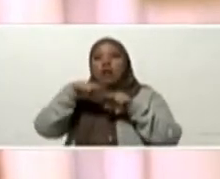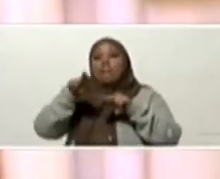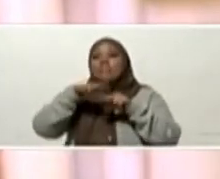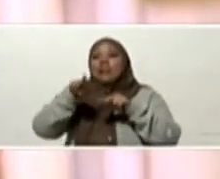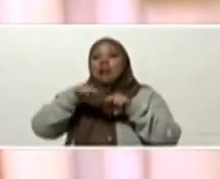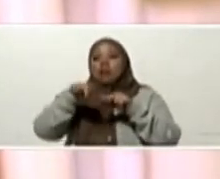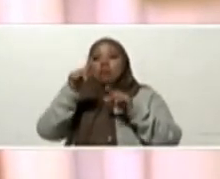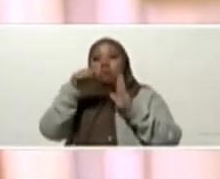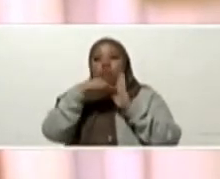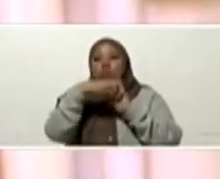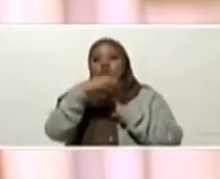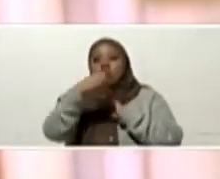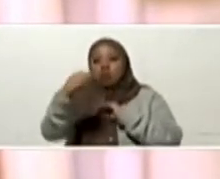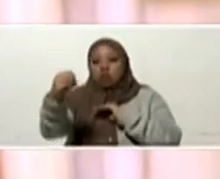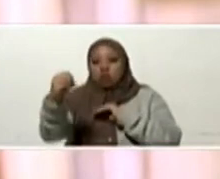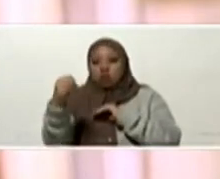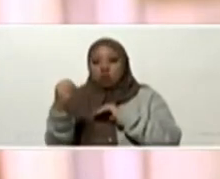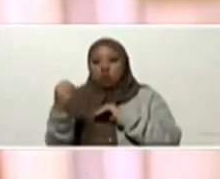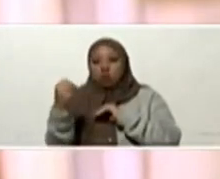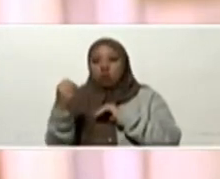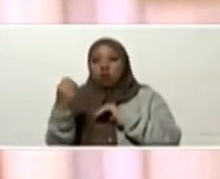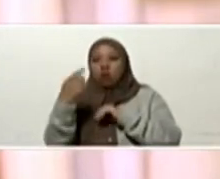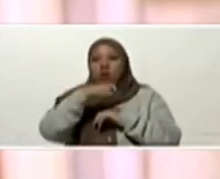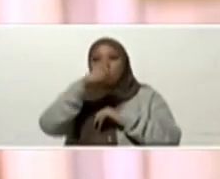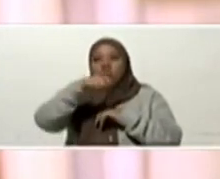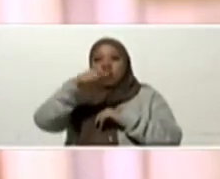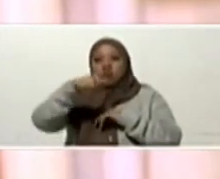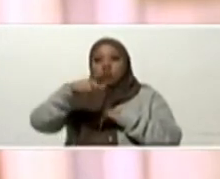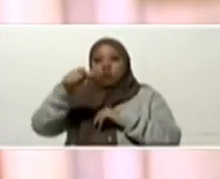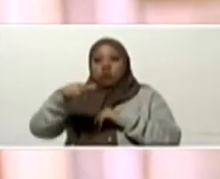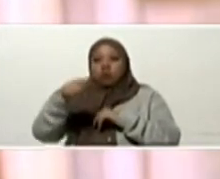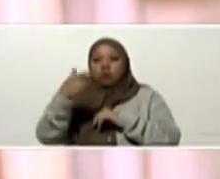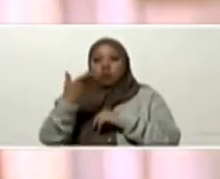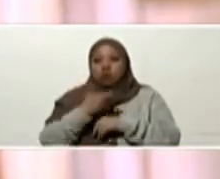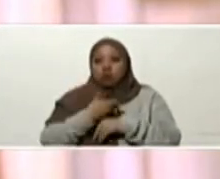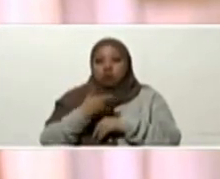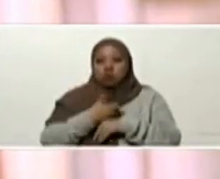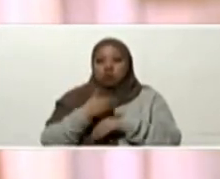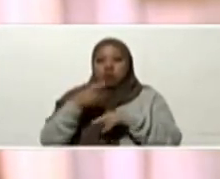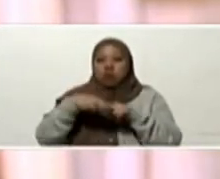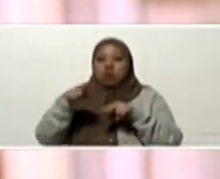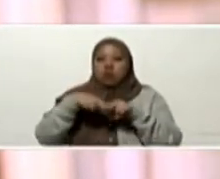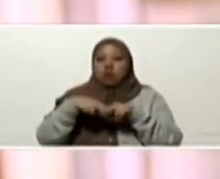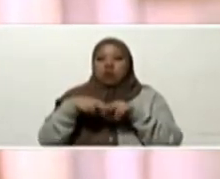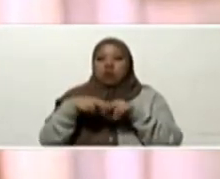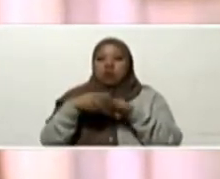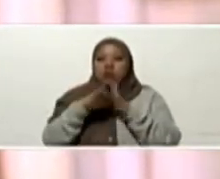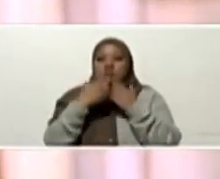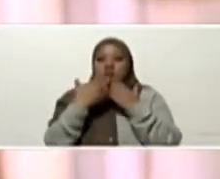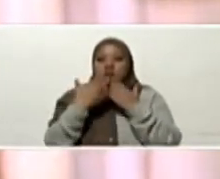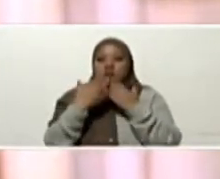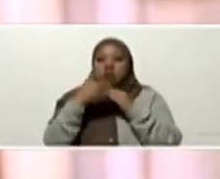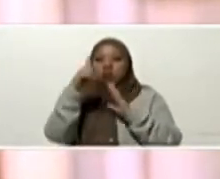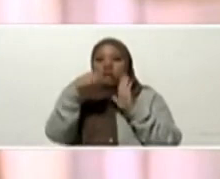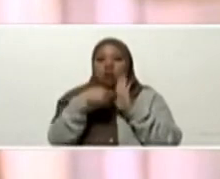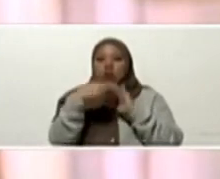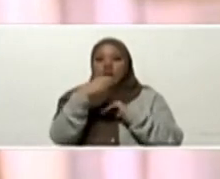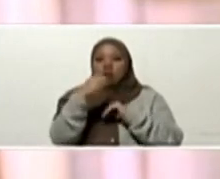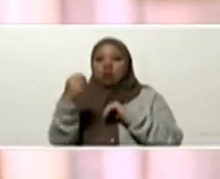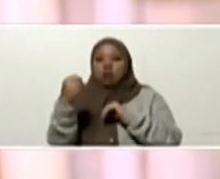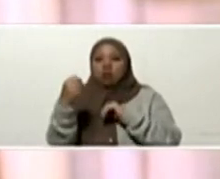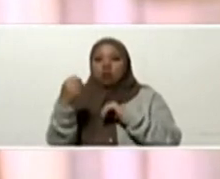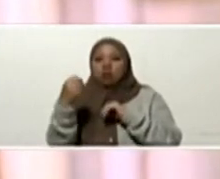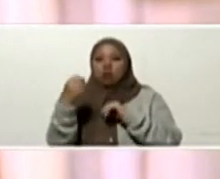Miles de personas alcanzadas, de gente que lo lee, miles y